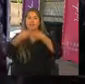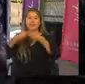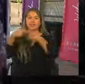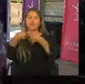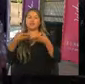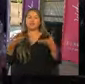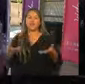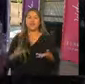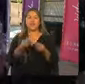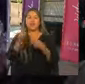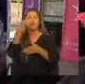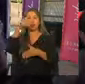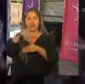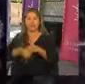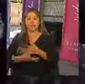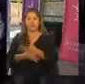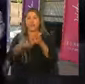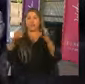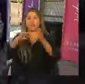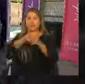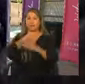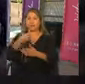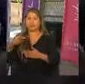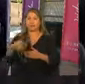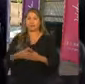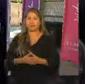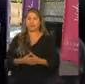sociales. Que tengan una muy buena tarde y un gran fin de semana.